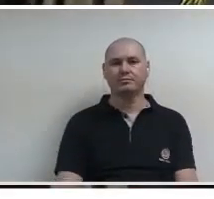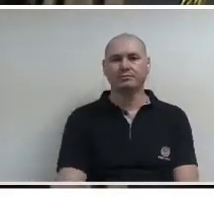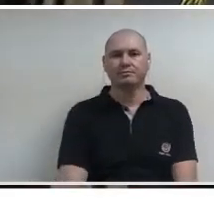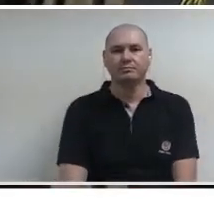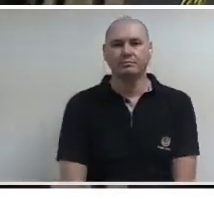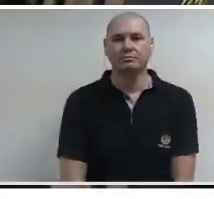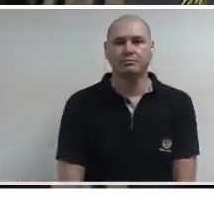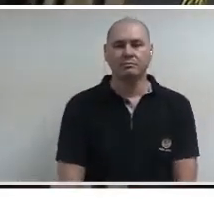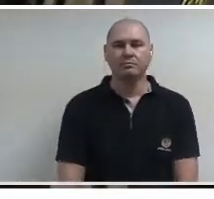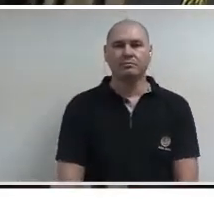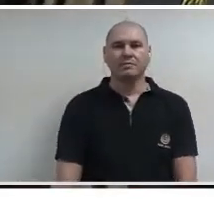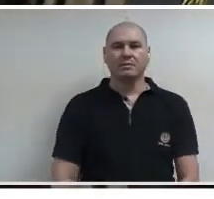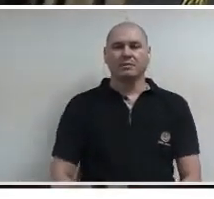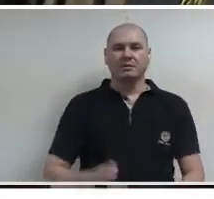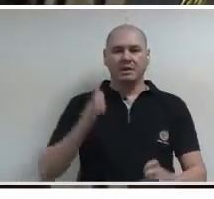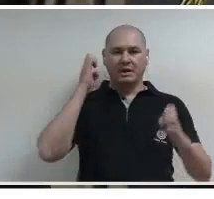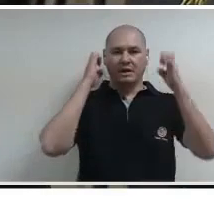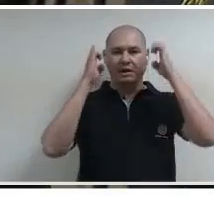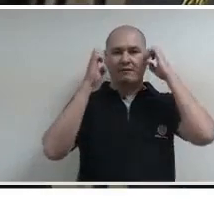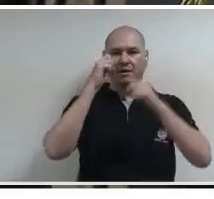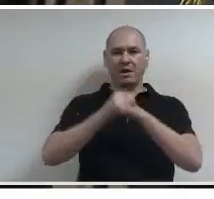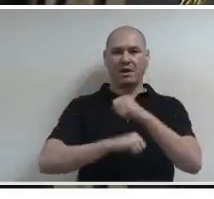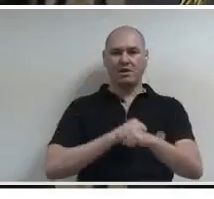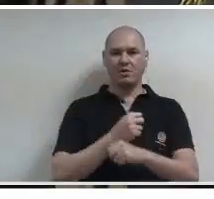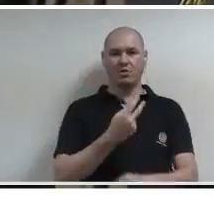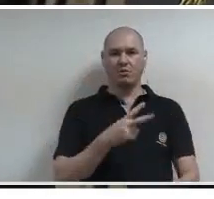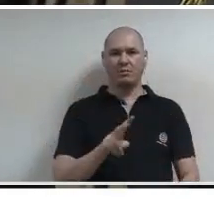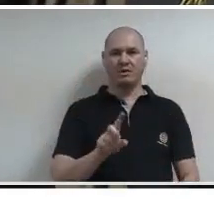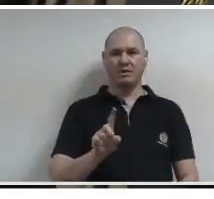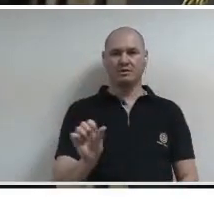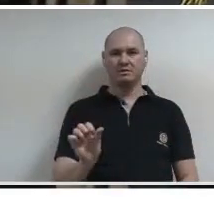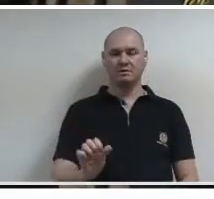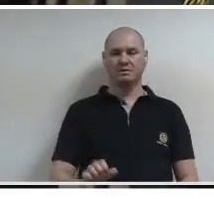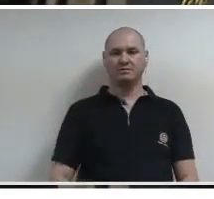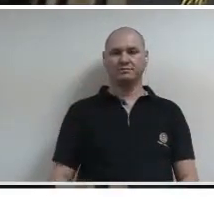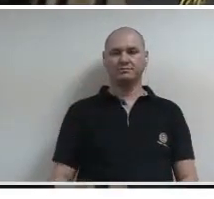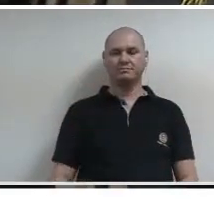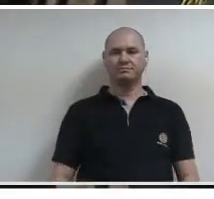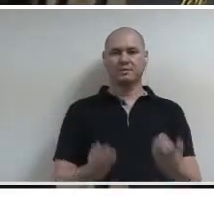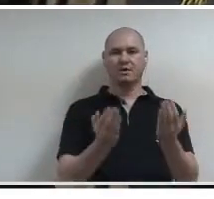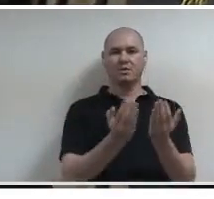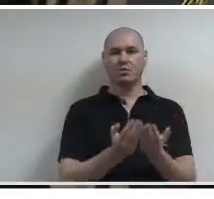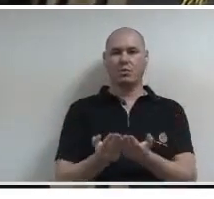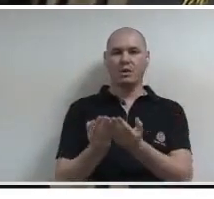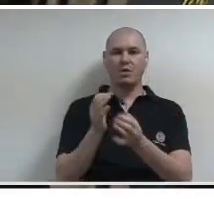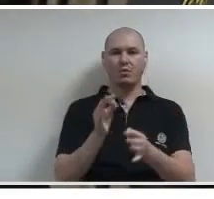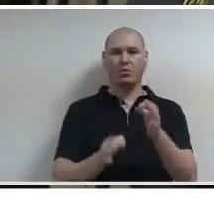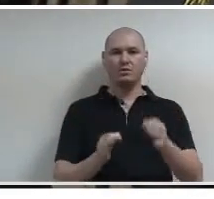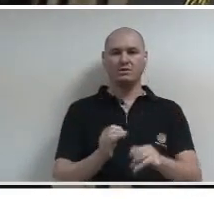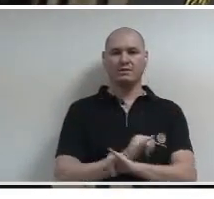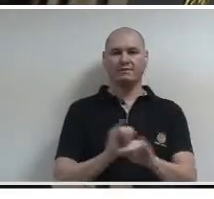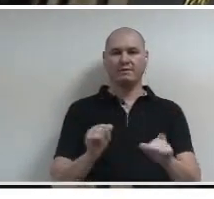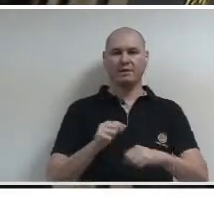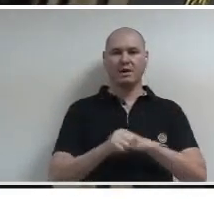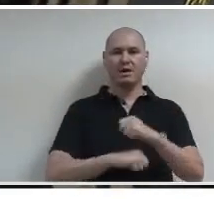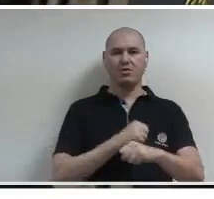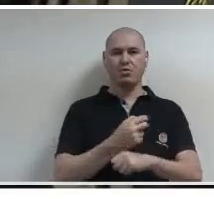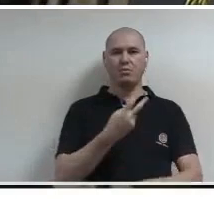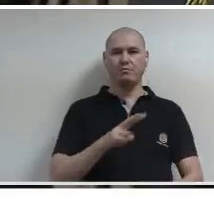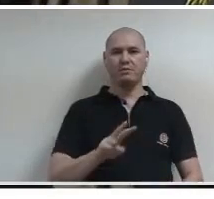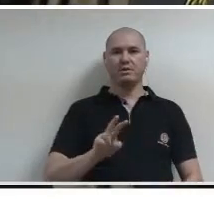551 puntos. Ja, notaria 2016 UIB, posgrado didáctica universitaria, Escuela Judicial